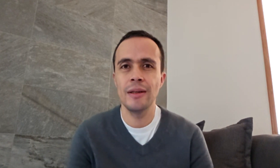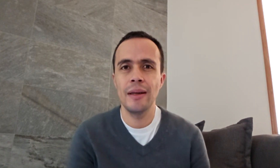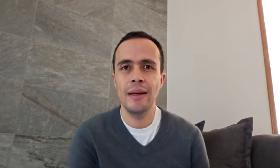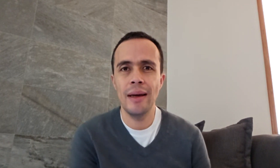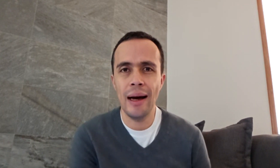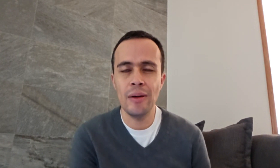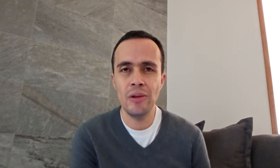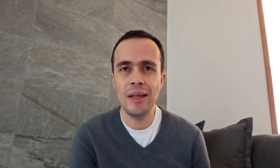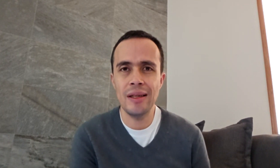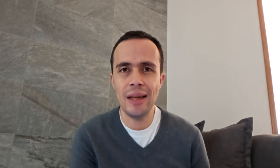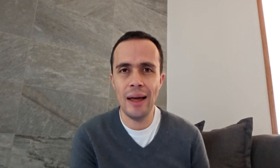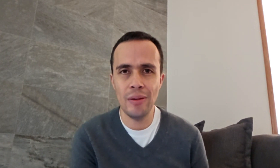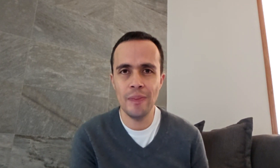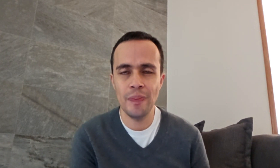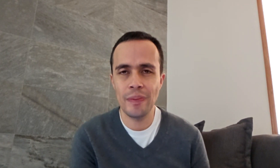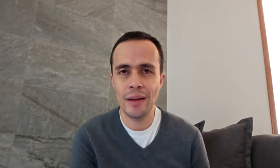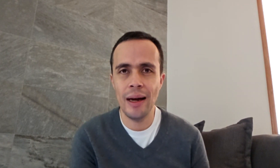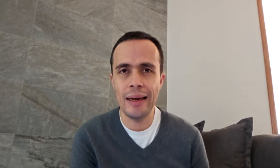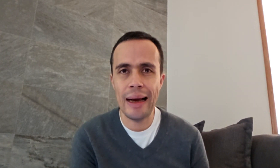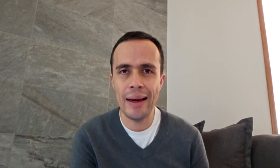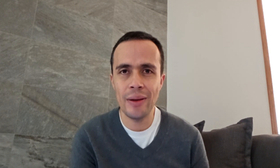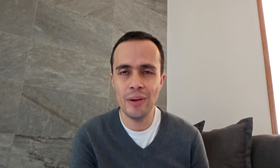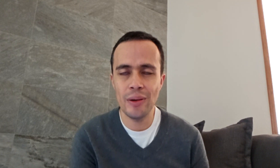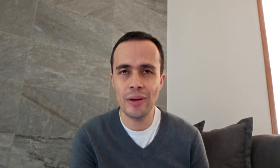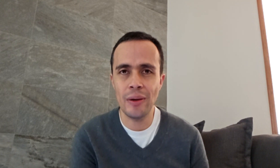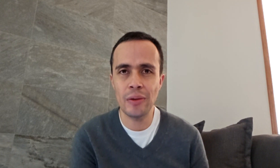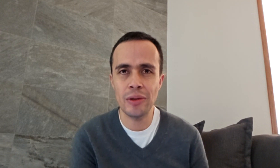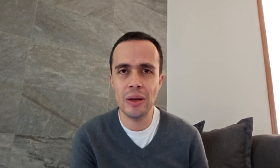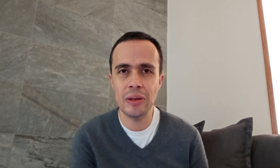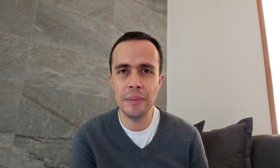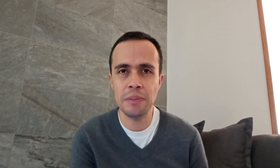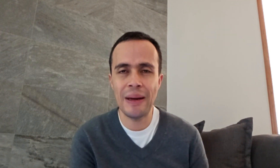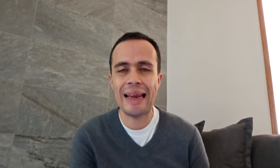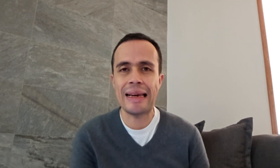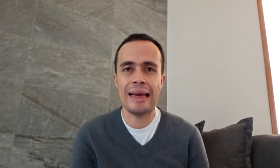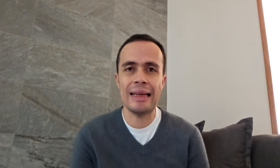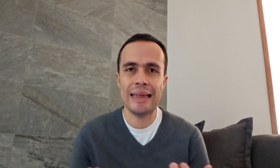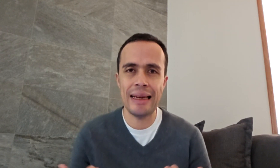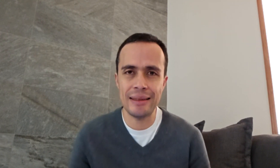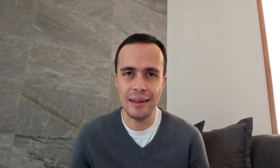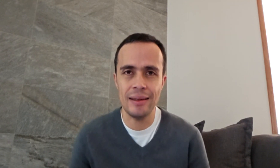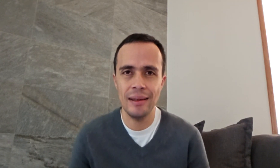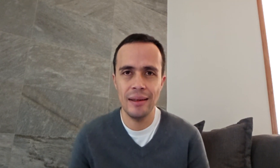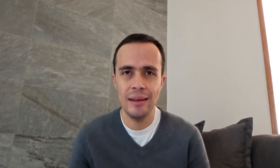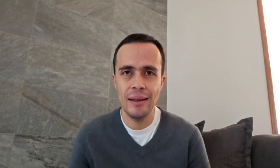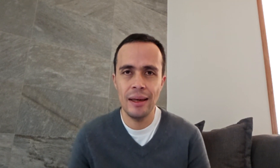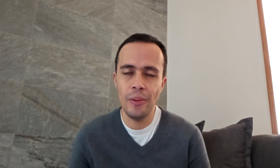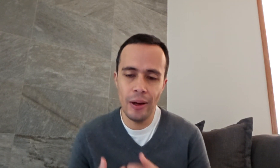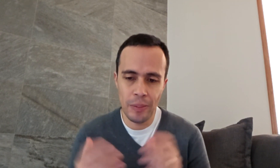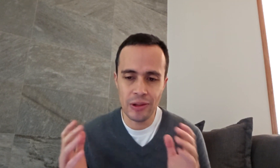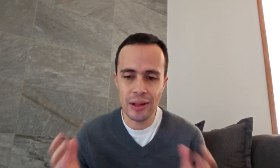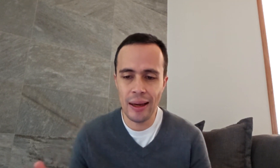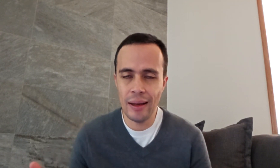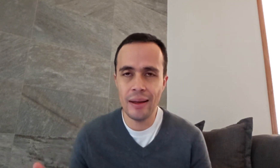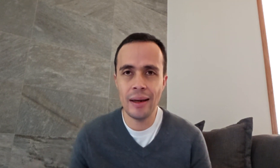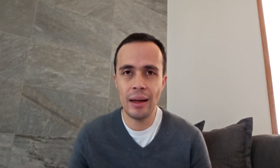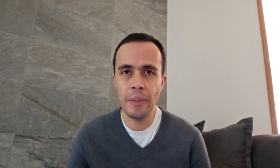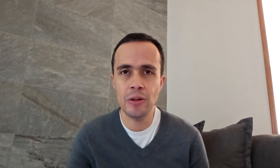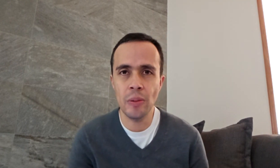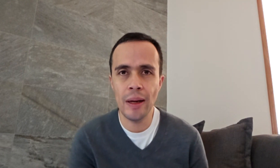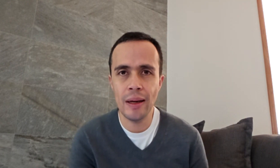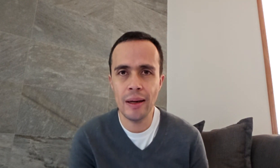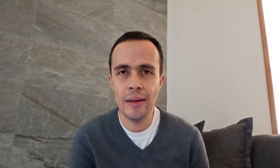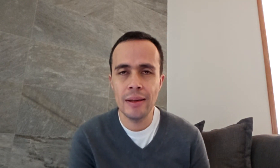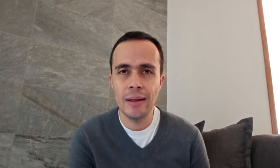cómo han utilizado al erario, los recursos de los demás para enriquecerse. Y bueno, pues, ¿qué tiene